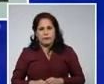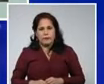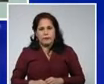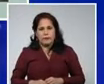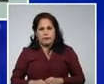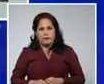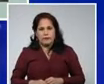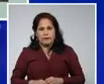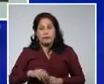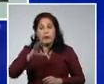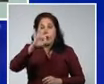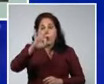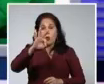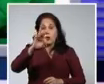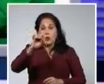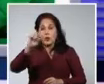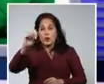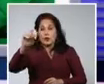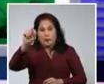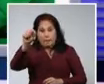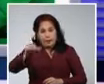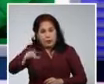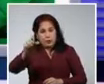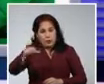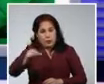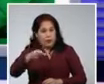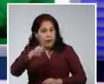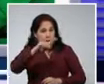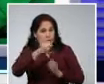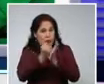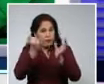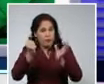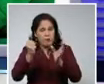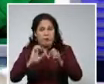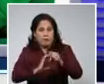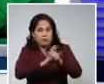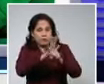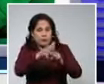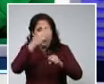Los 800 personas que se diagnosticaron ayer con COVID en Cuba,